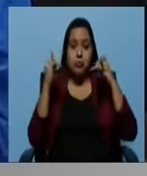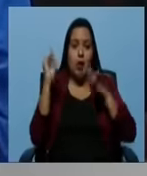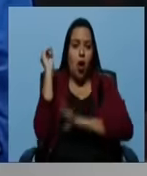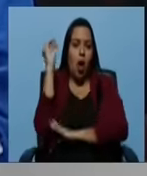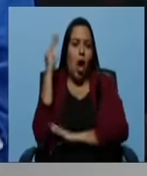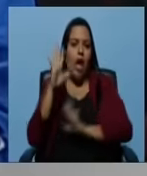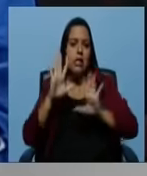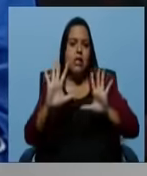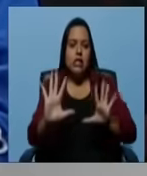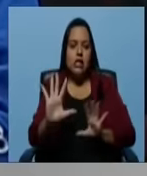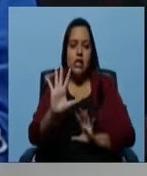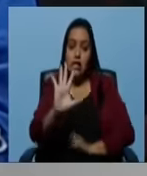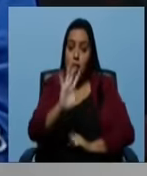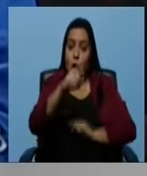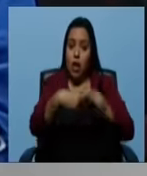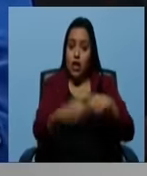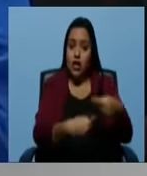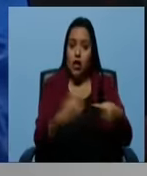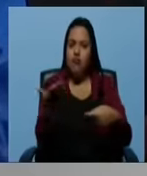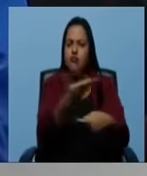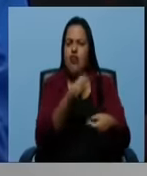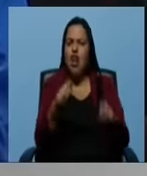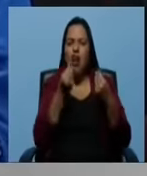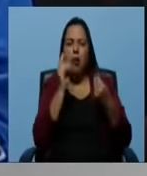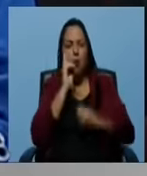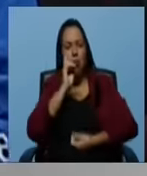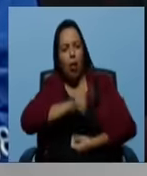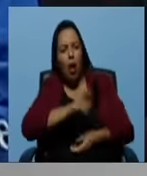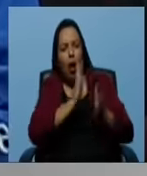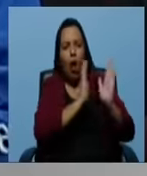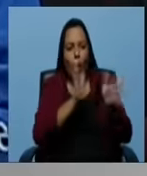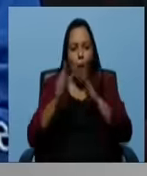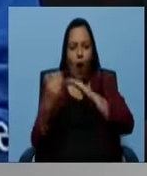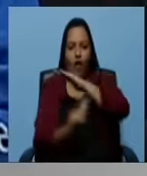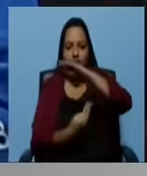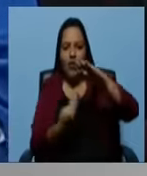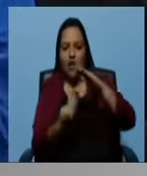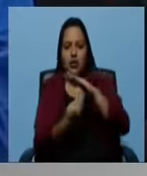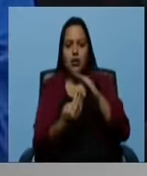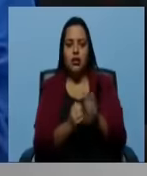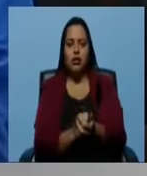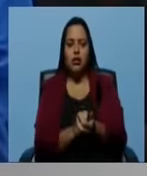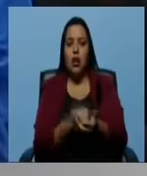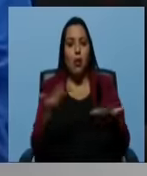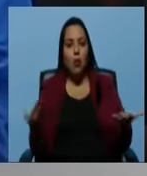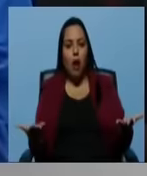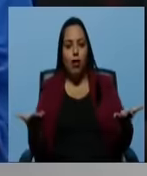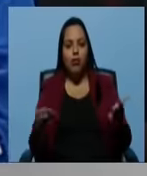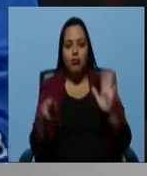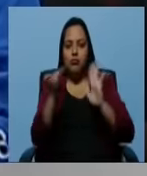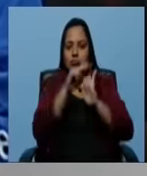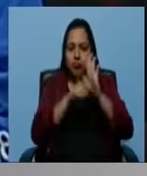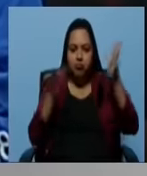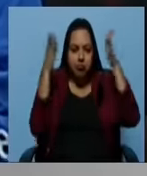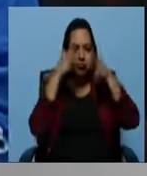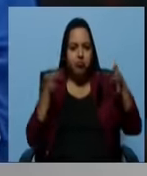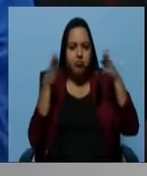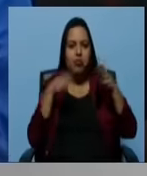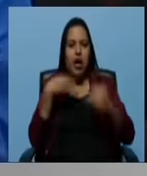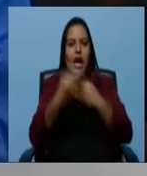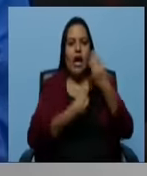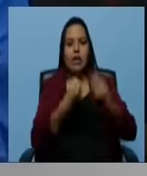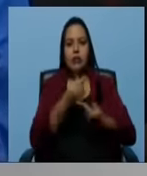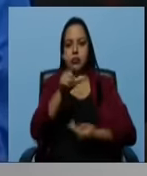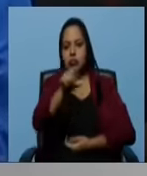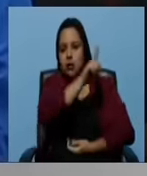5 Generaciones. Ustedes, pues, ¿cómo han visto los preparativos de las bases? ¿Y cuáles son los lineamientos que establecerá el partido